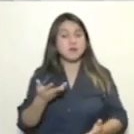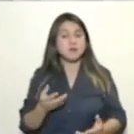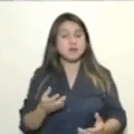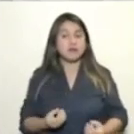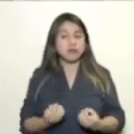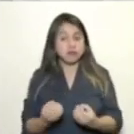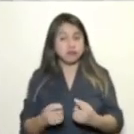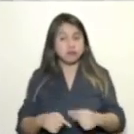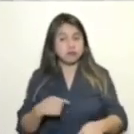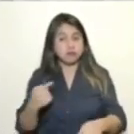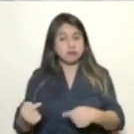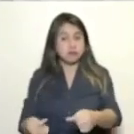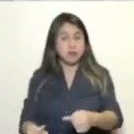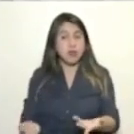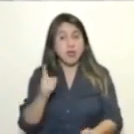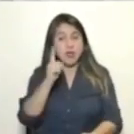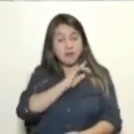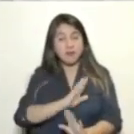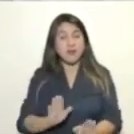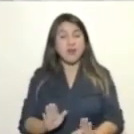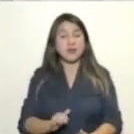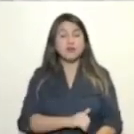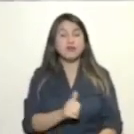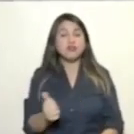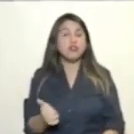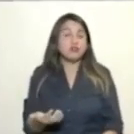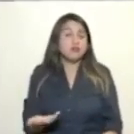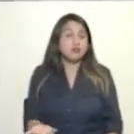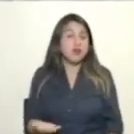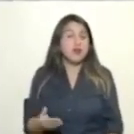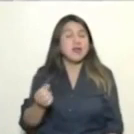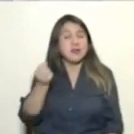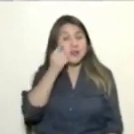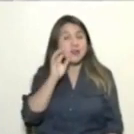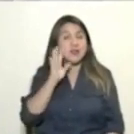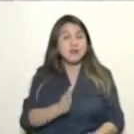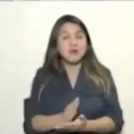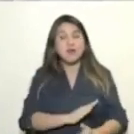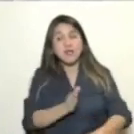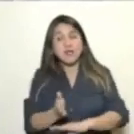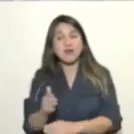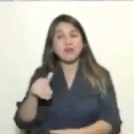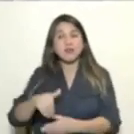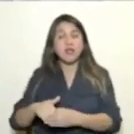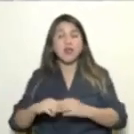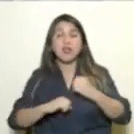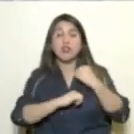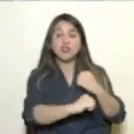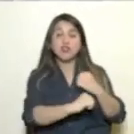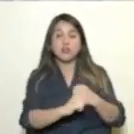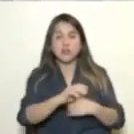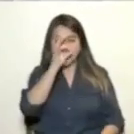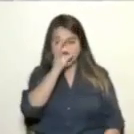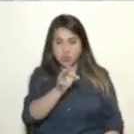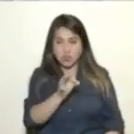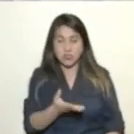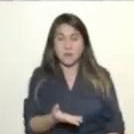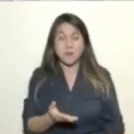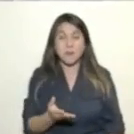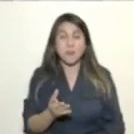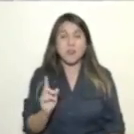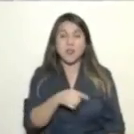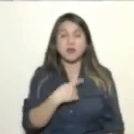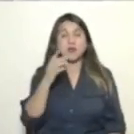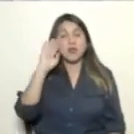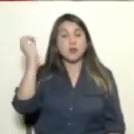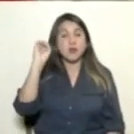que se produjo, bueno, al final todos terminaron entendiendo que había que ir a votar en contra de Pinochet. Se impuso nuestro punto